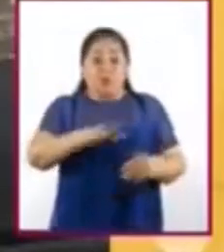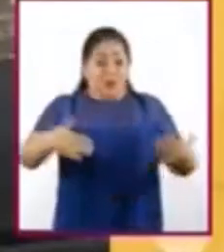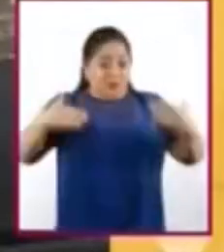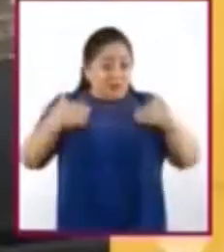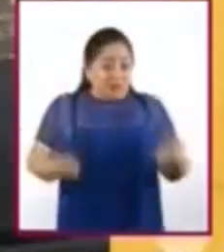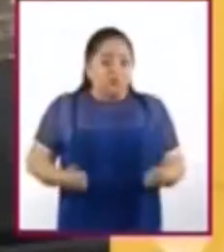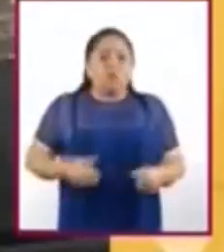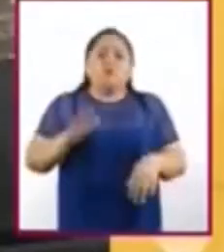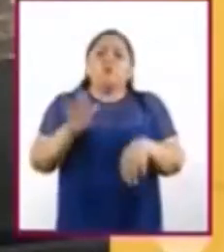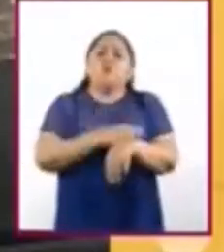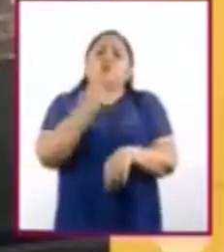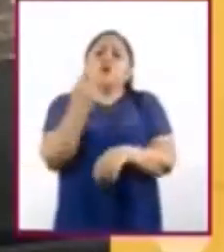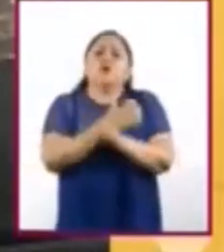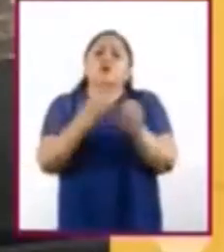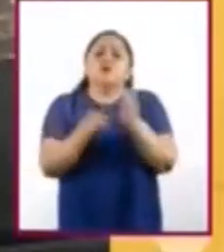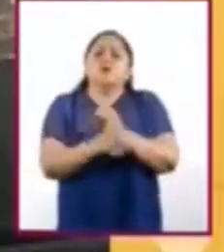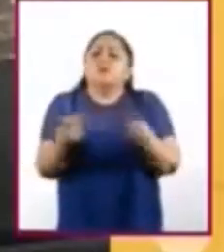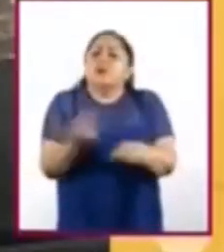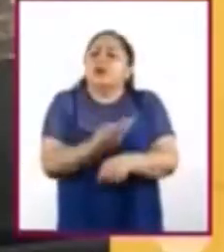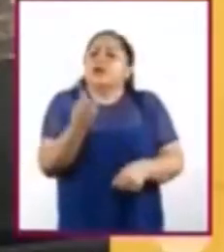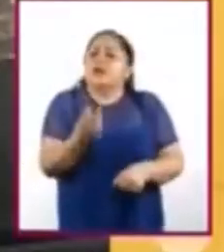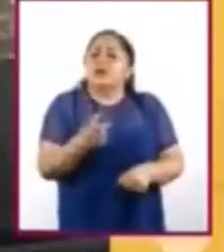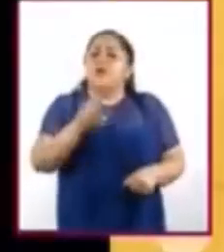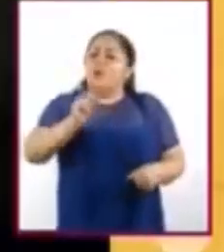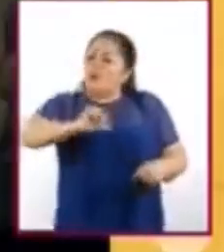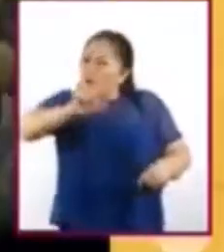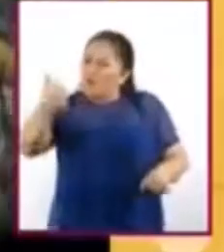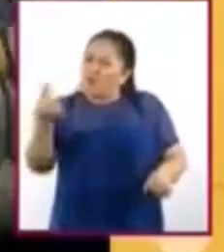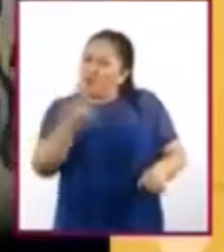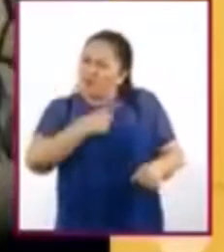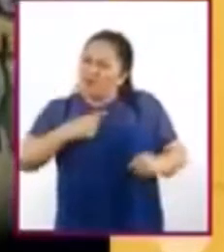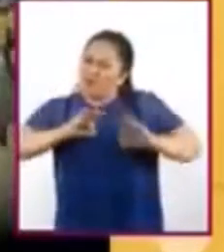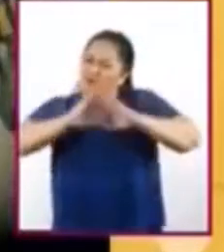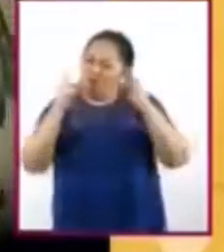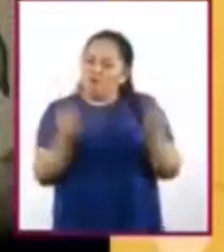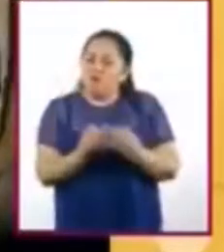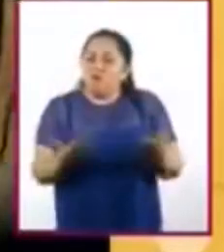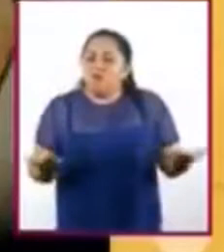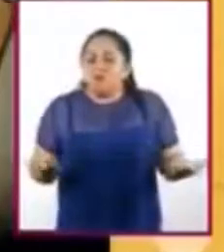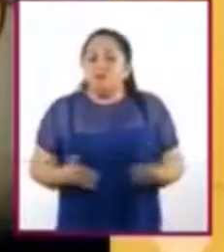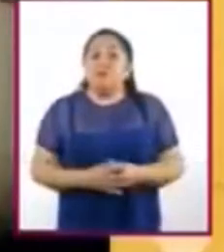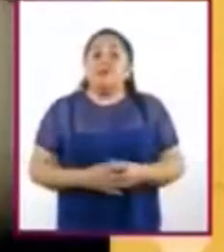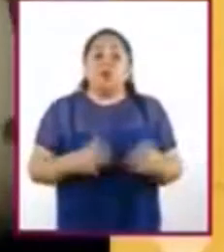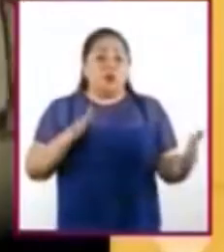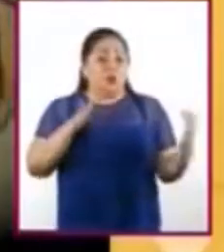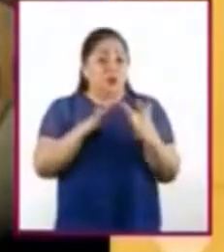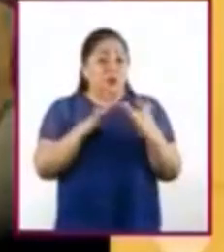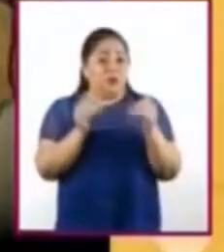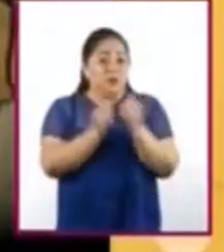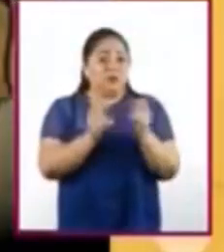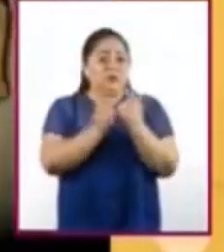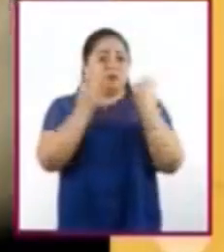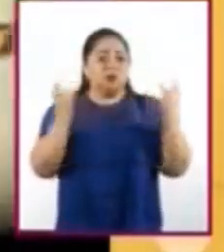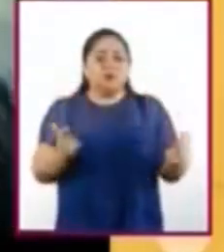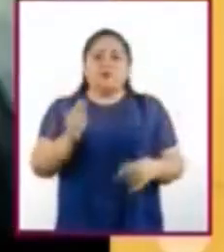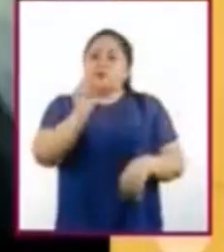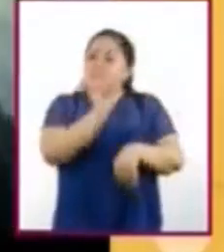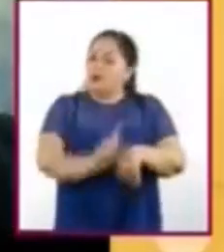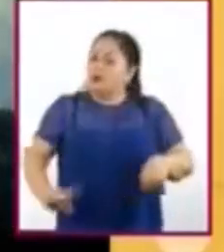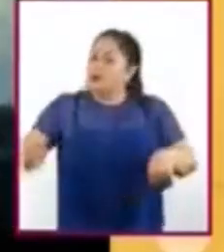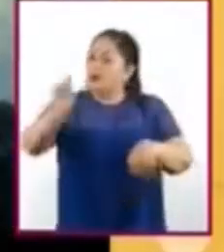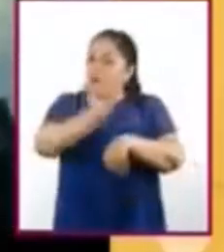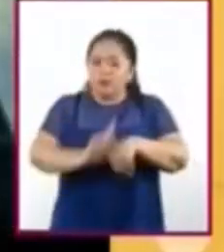por qué las cosas ocurrieron así y no de otra manera. El contacto con la historia lo tenemos todos los